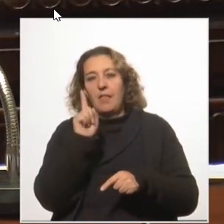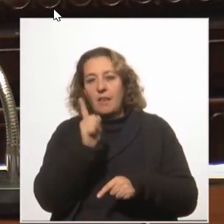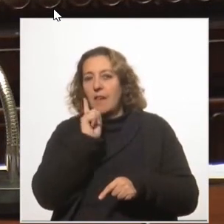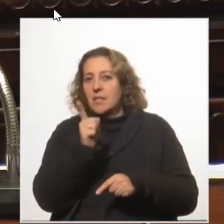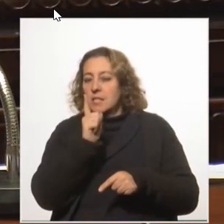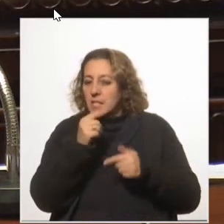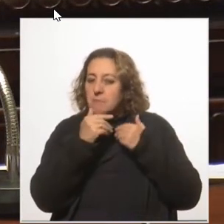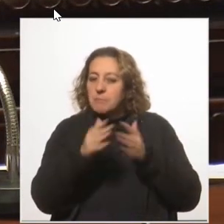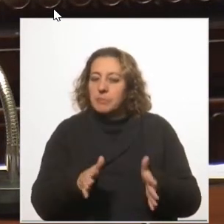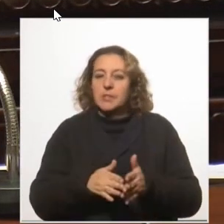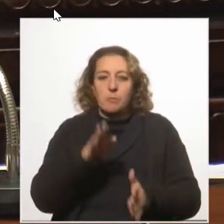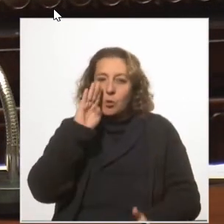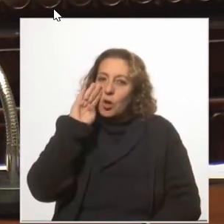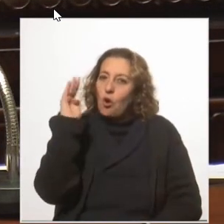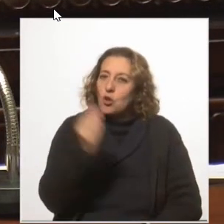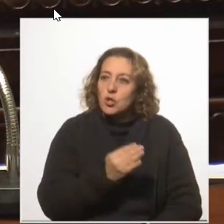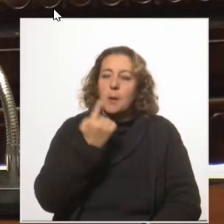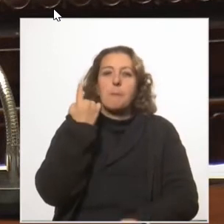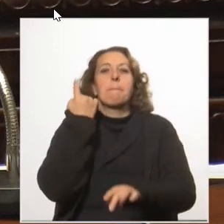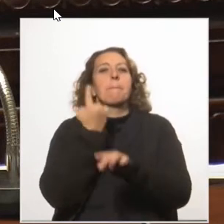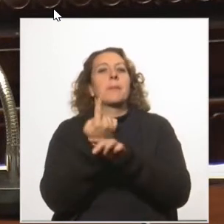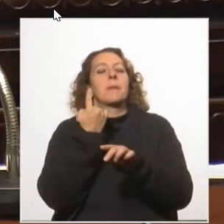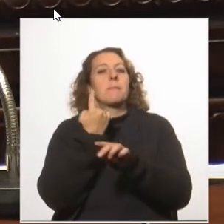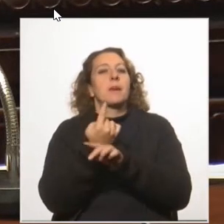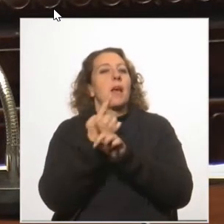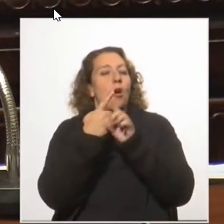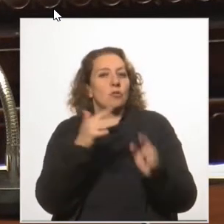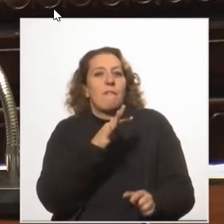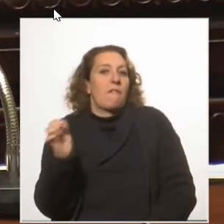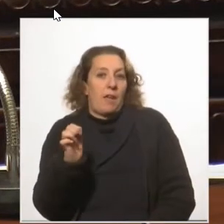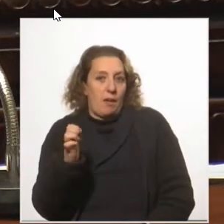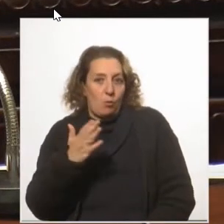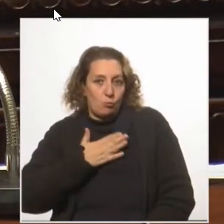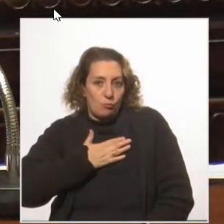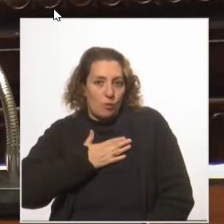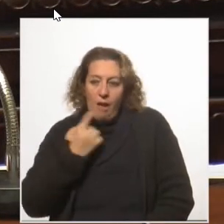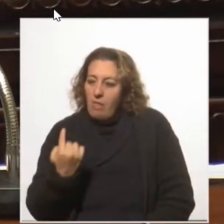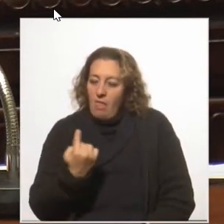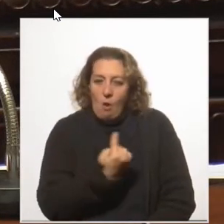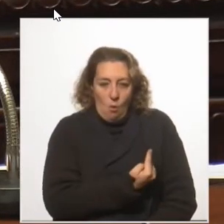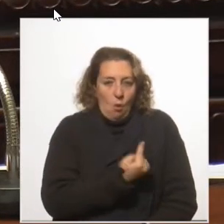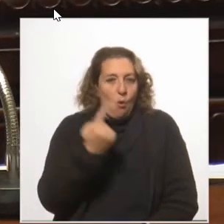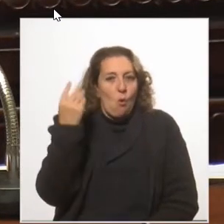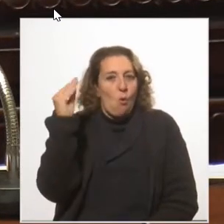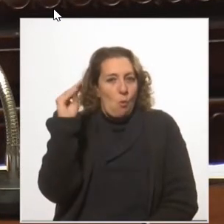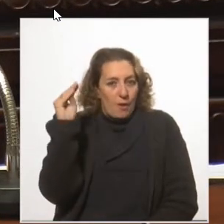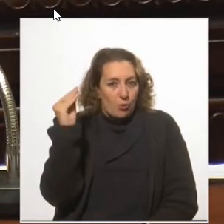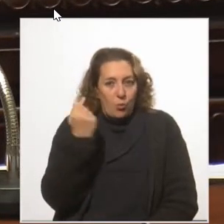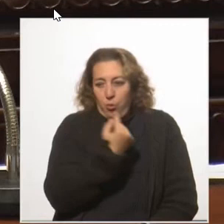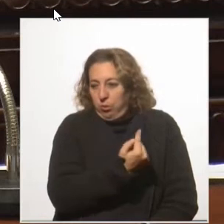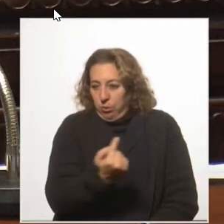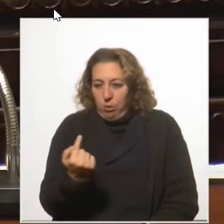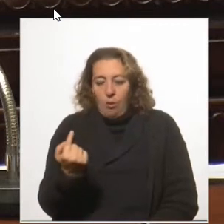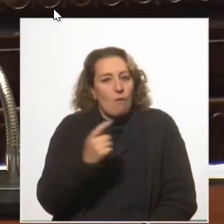por reconocer un primer objeto de fe en vosotros mismos. La juventud que vivís es